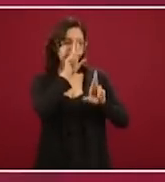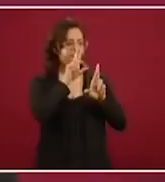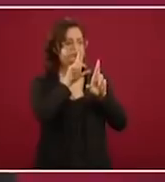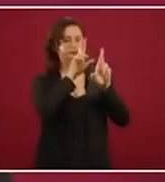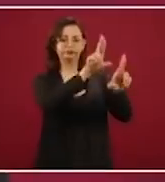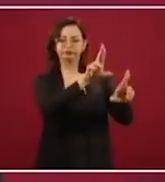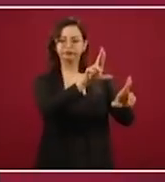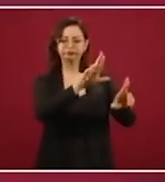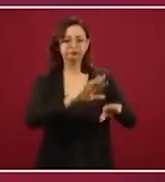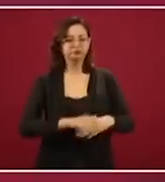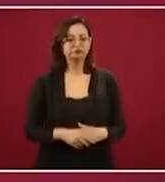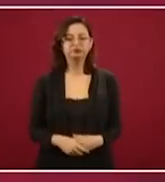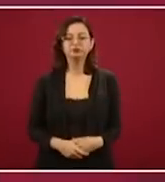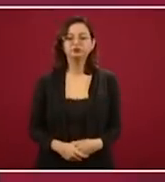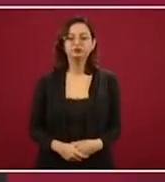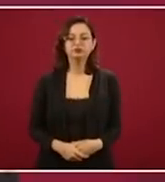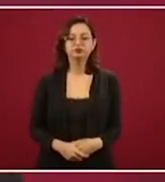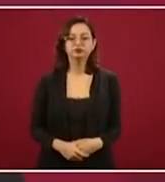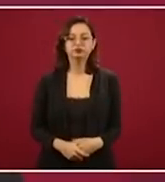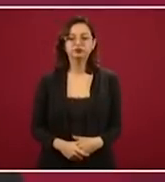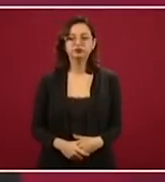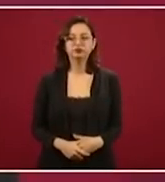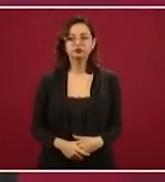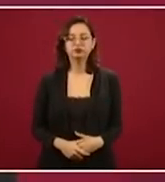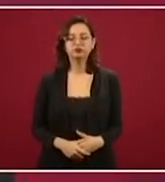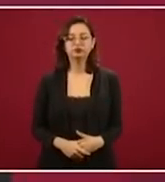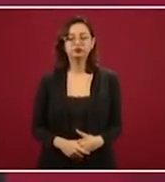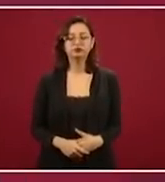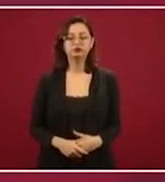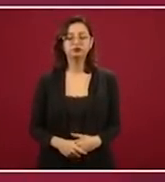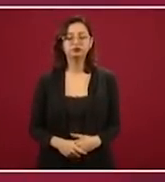Es un error el